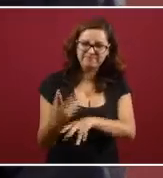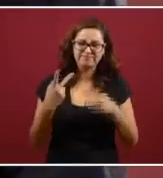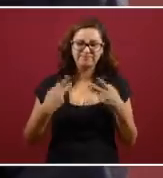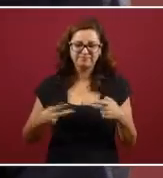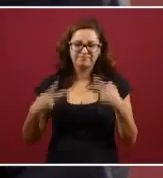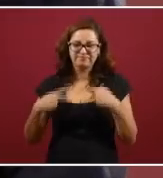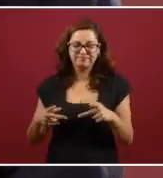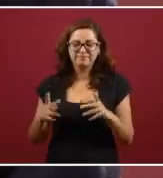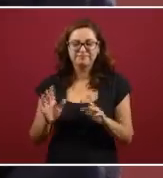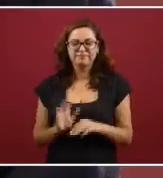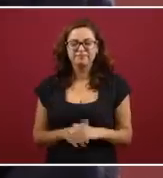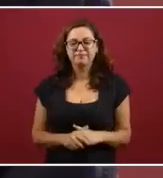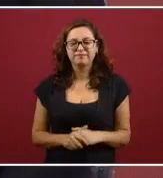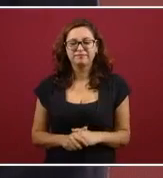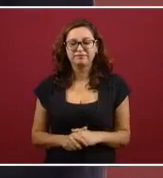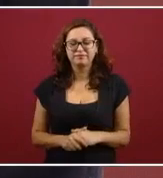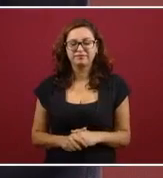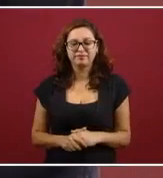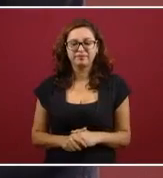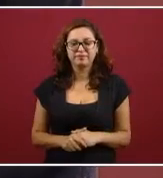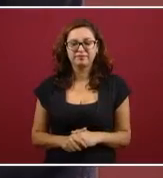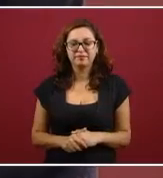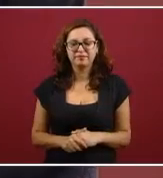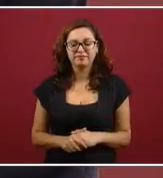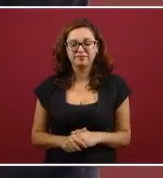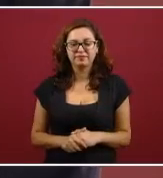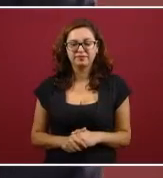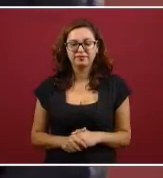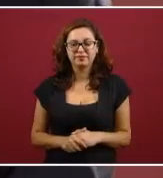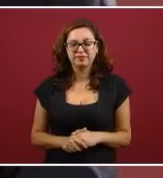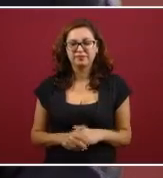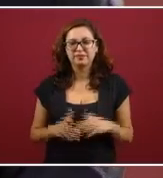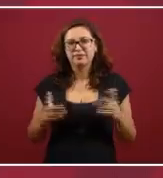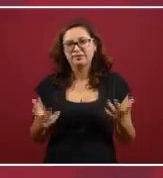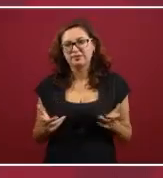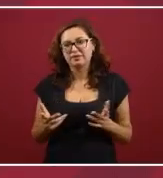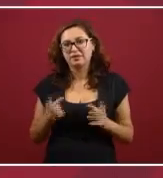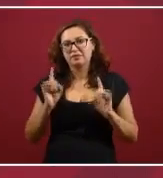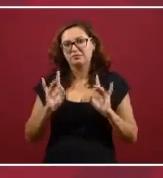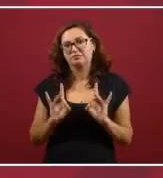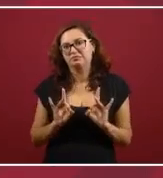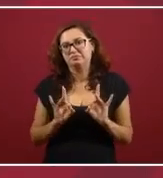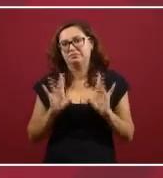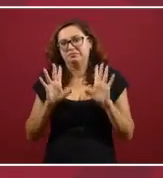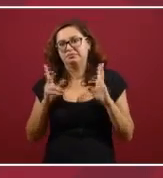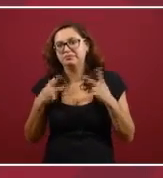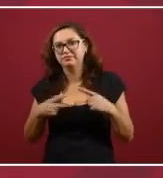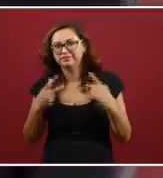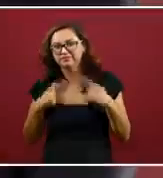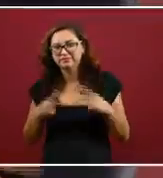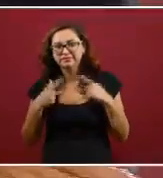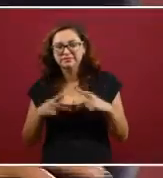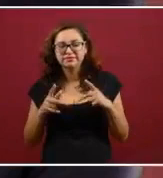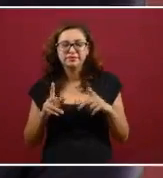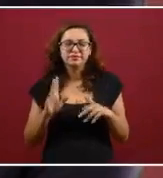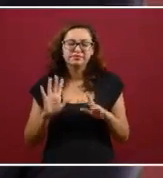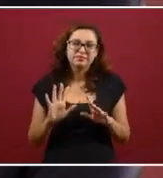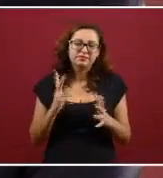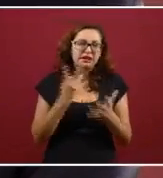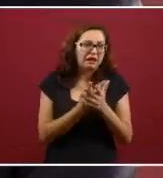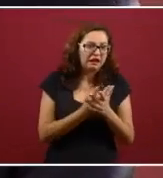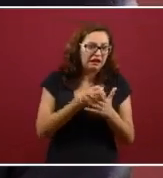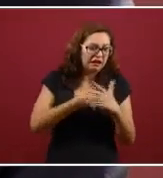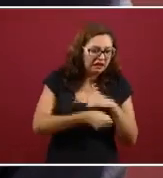cuando menos se tenía que estar ahí la persona todo el fin de semana, si era la cárcel o era